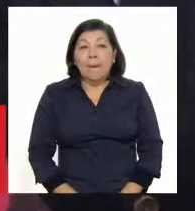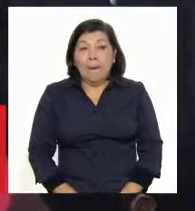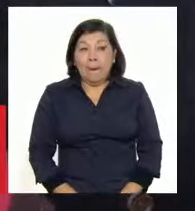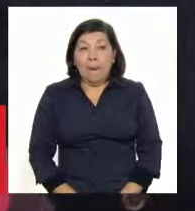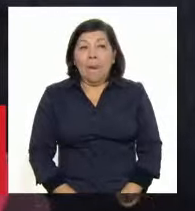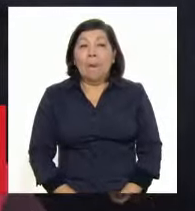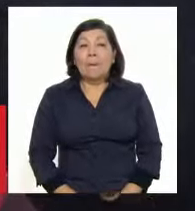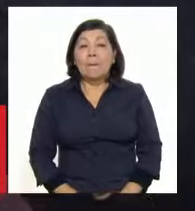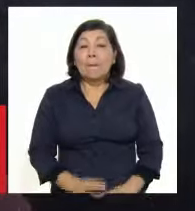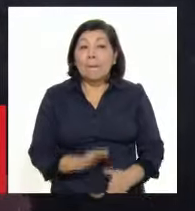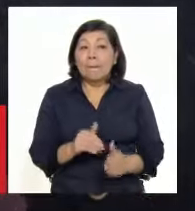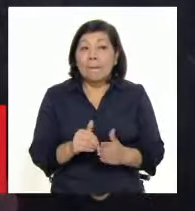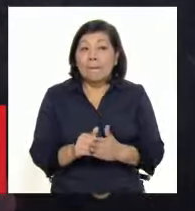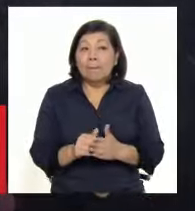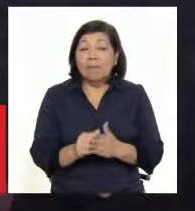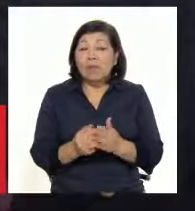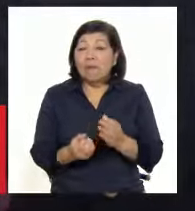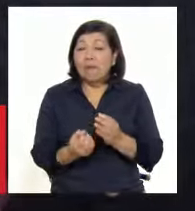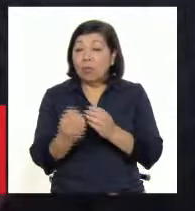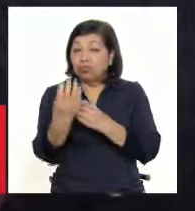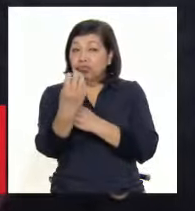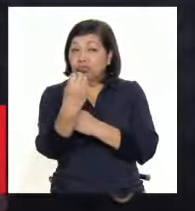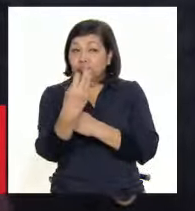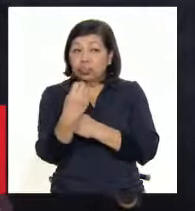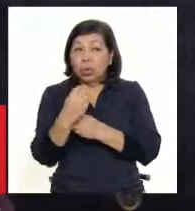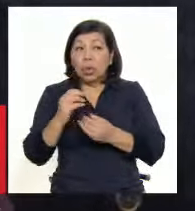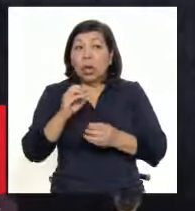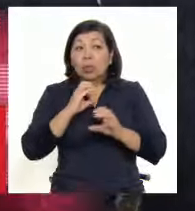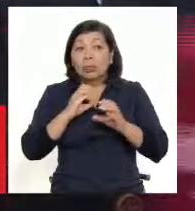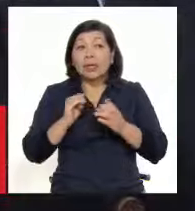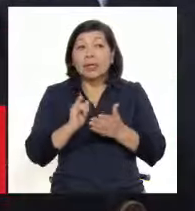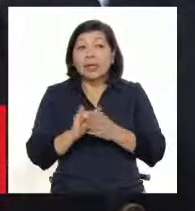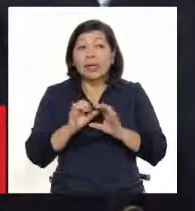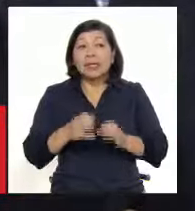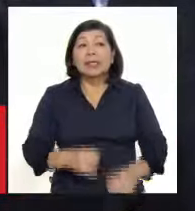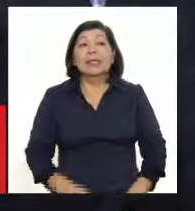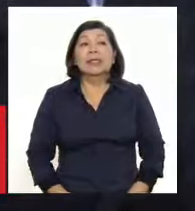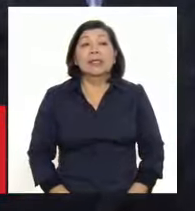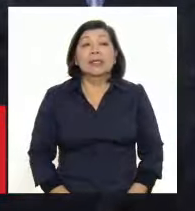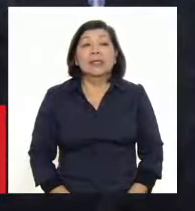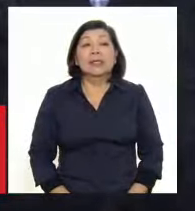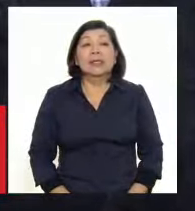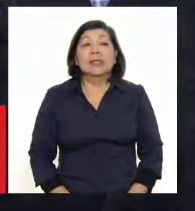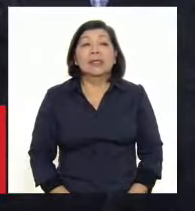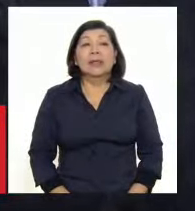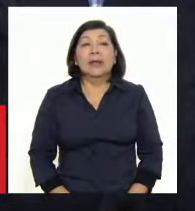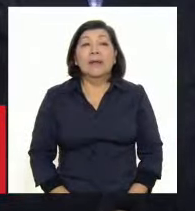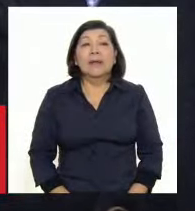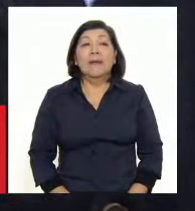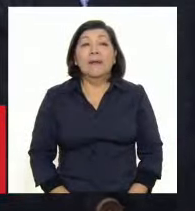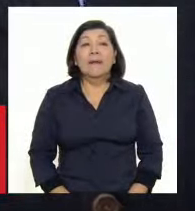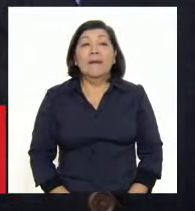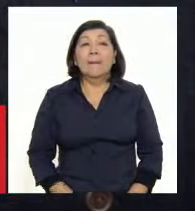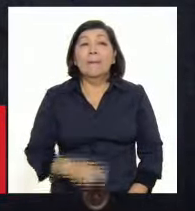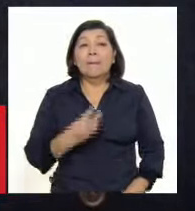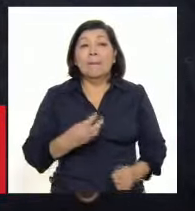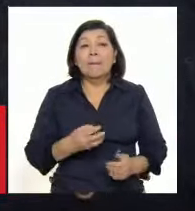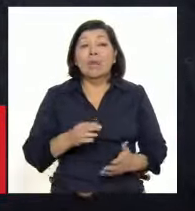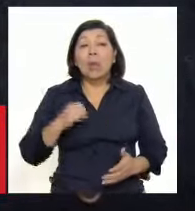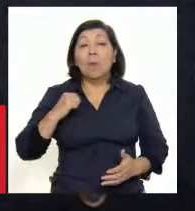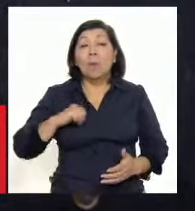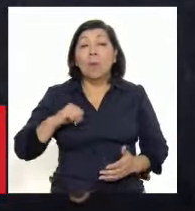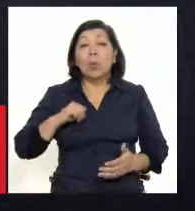la señalización, toda la semaforización, toda la comunicación que hay que hacer. Así es, declaraciones de Elvira Moscoso, gerente de movilidad urbana